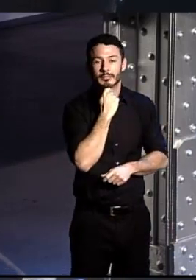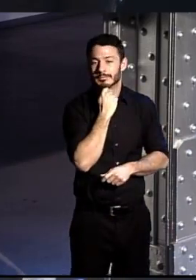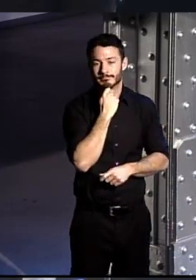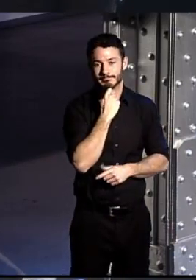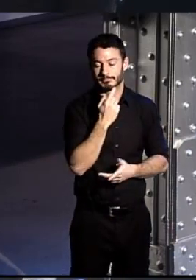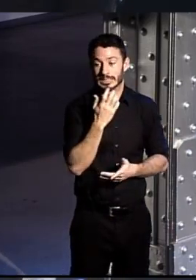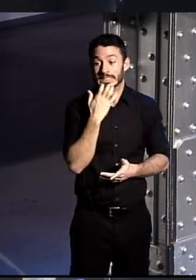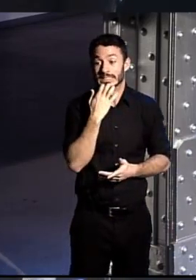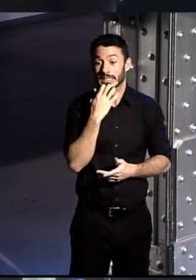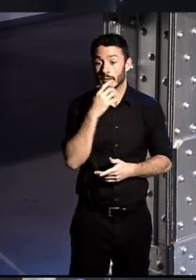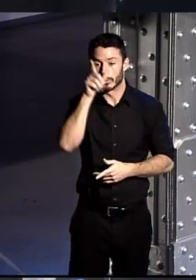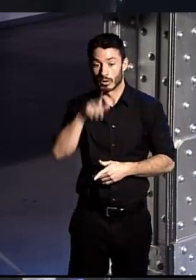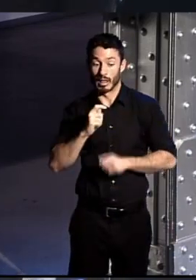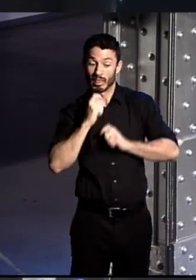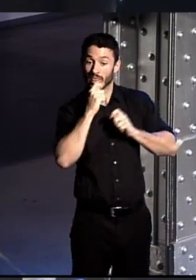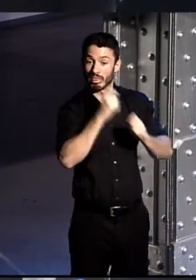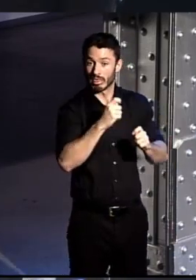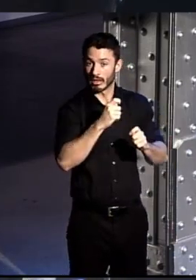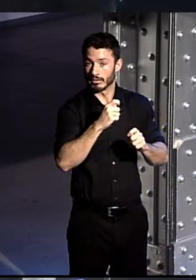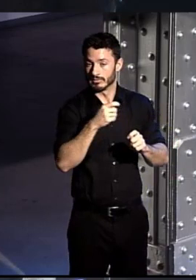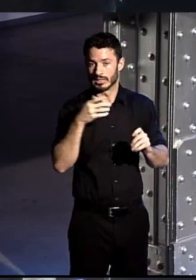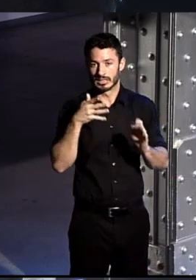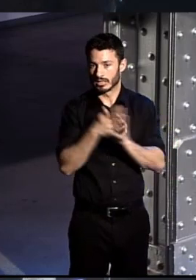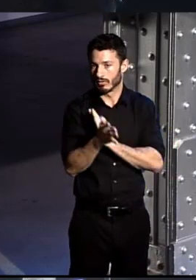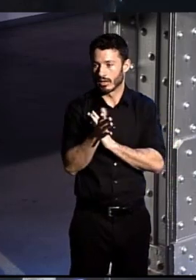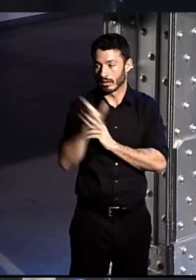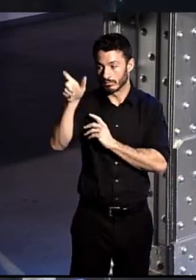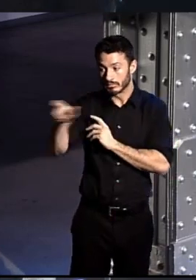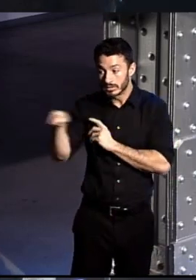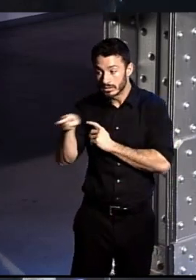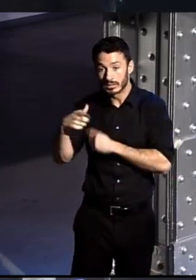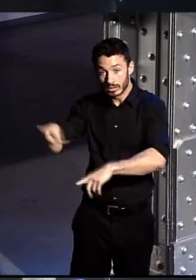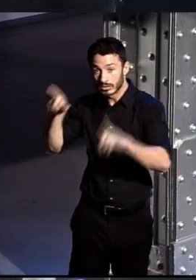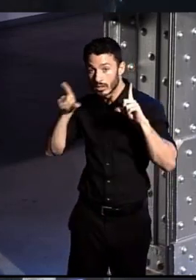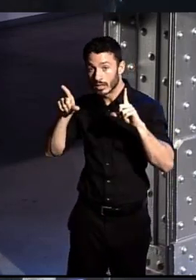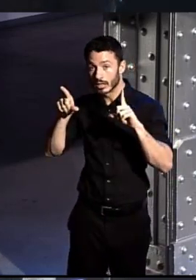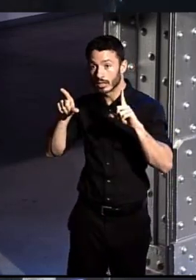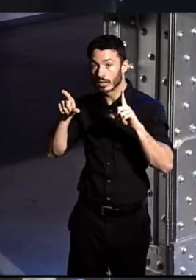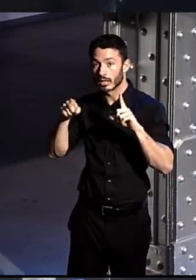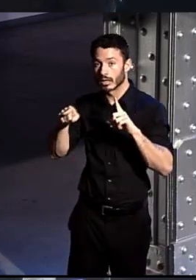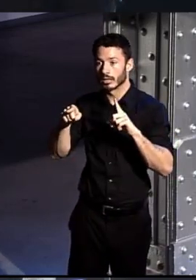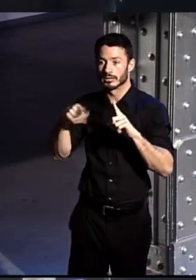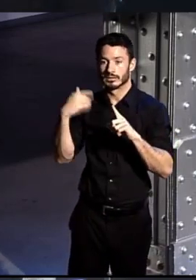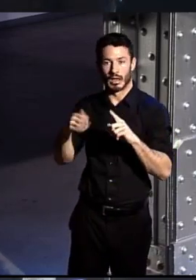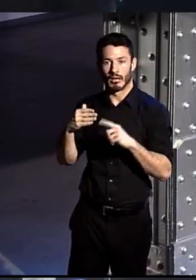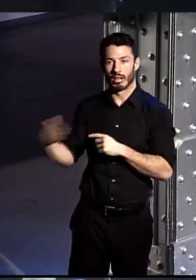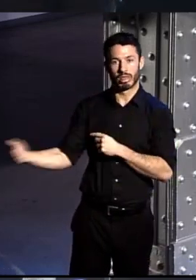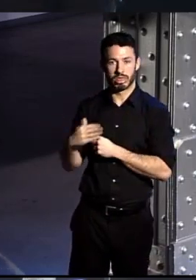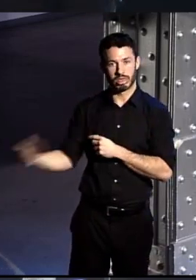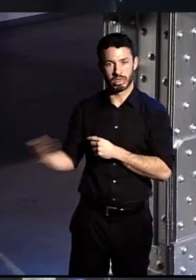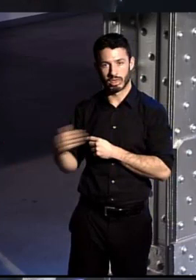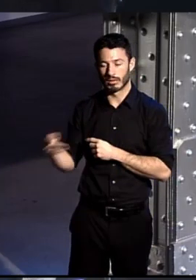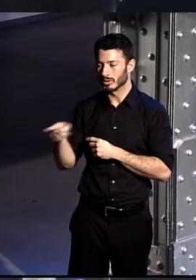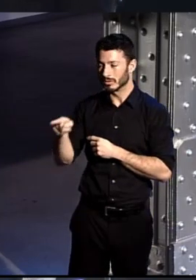pasando por alto, vamos, seguramente está pasando por alto, que son personajes que ya desde la propia pluma de Verne aparecen desprestigiados. Son